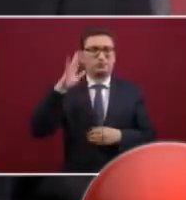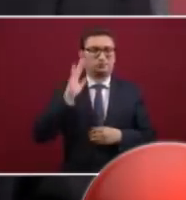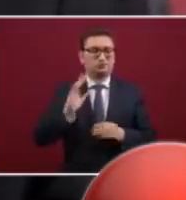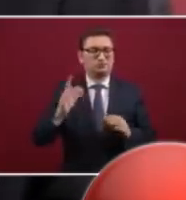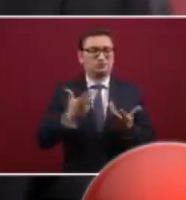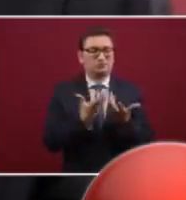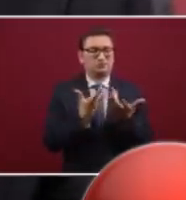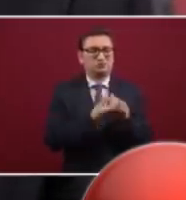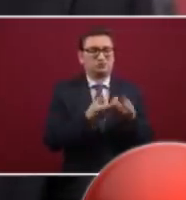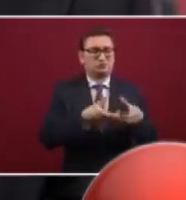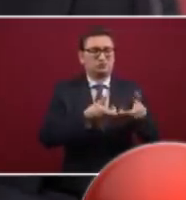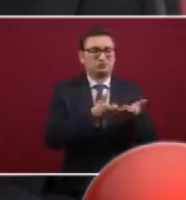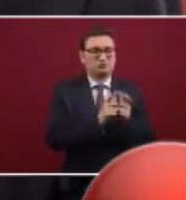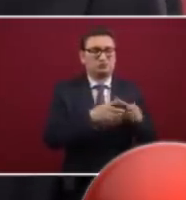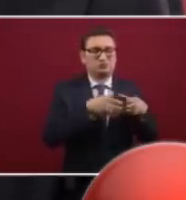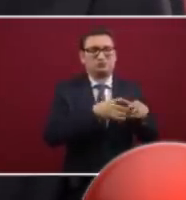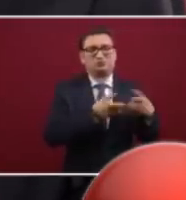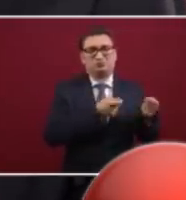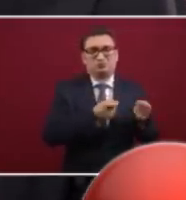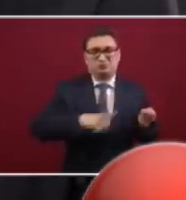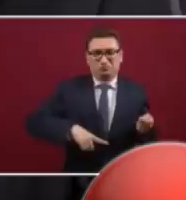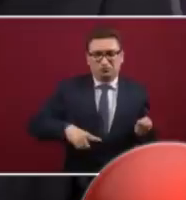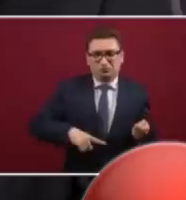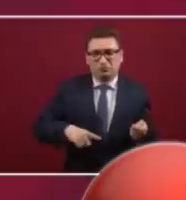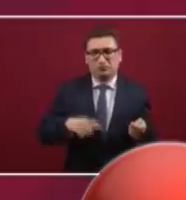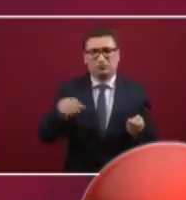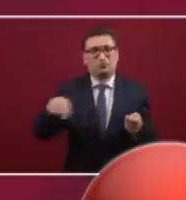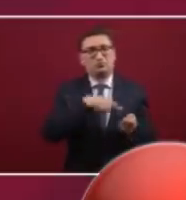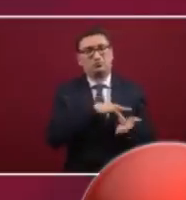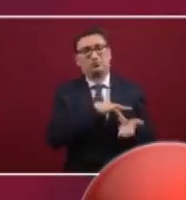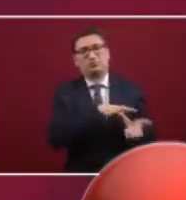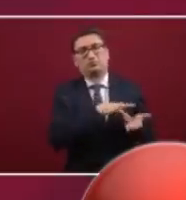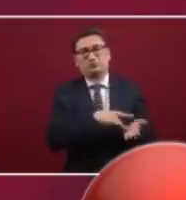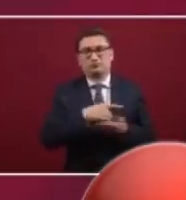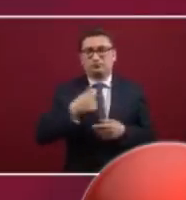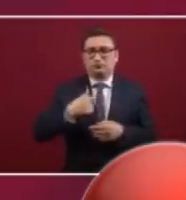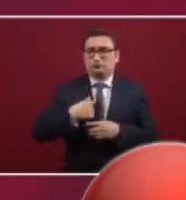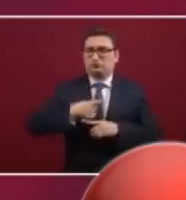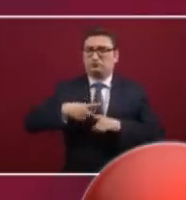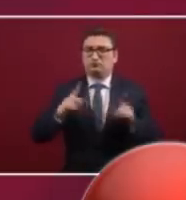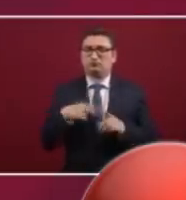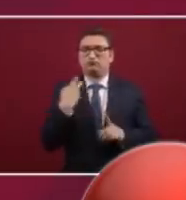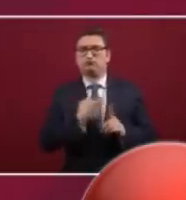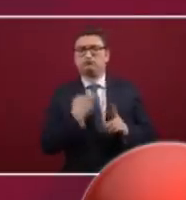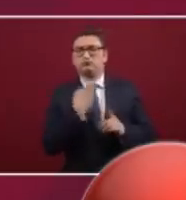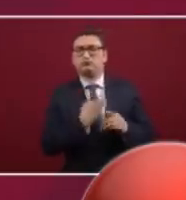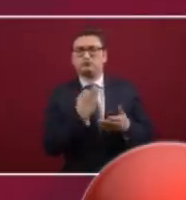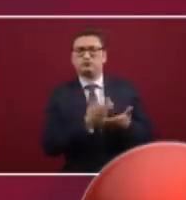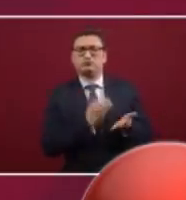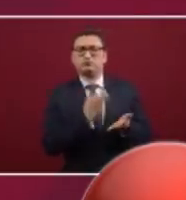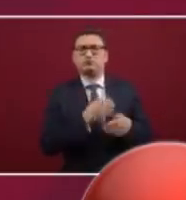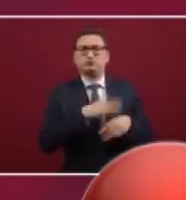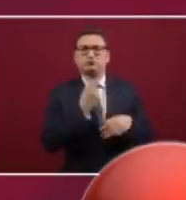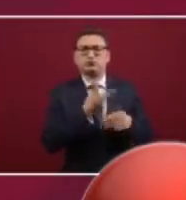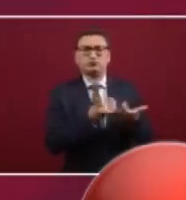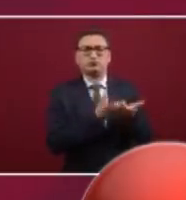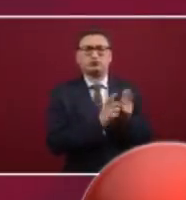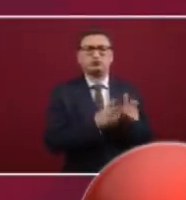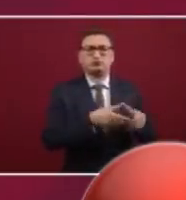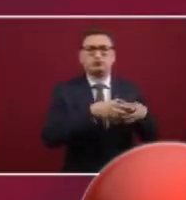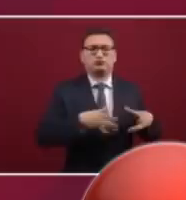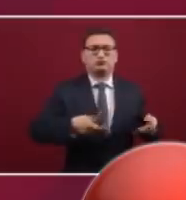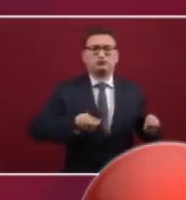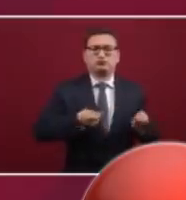neoliberal o neoporfirista. Yo me he dedicado, ¿sí?, a cuestionar al régimen neoliberal, neoporfirista,